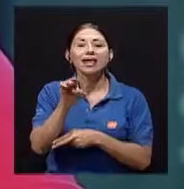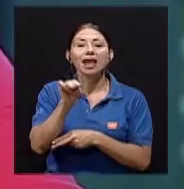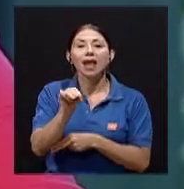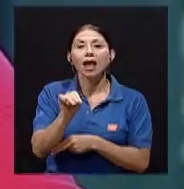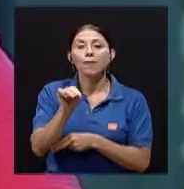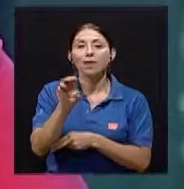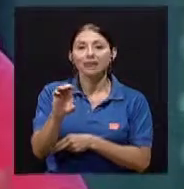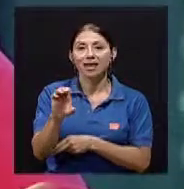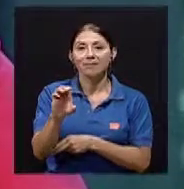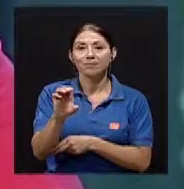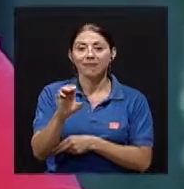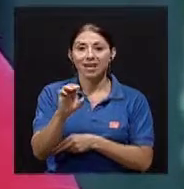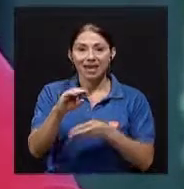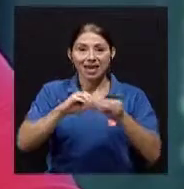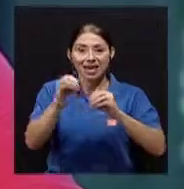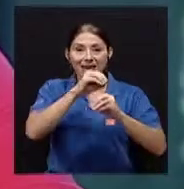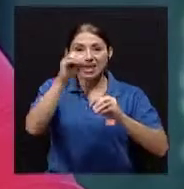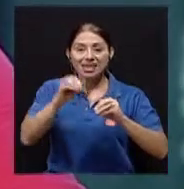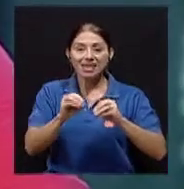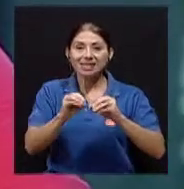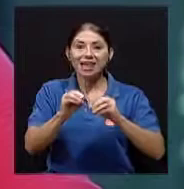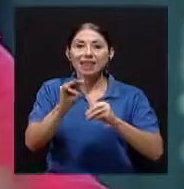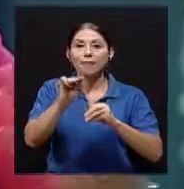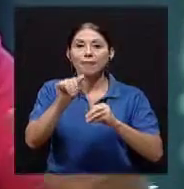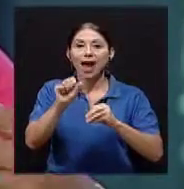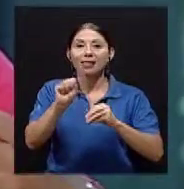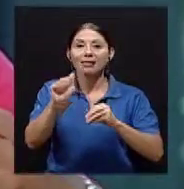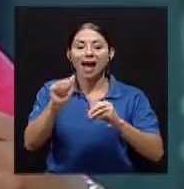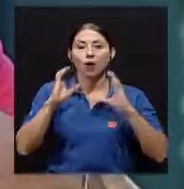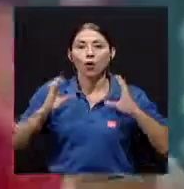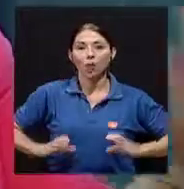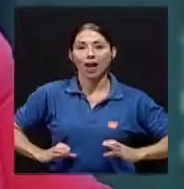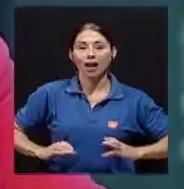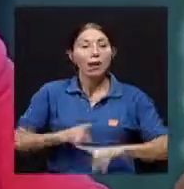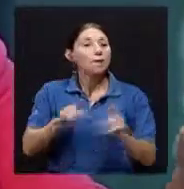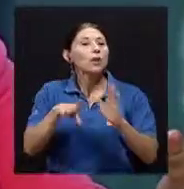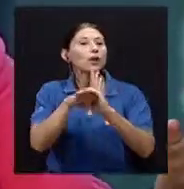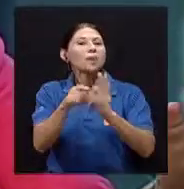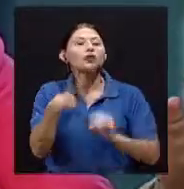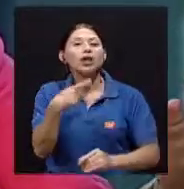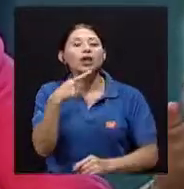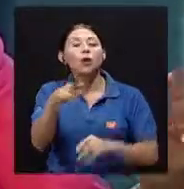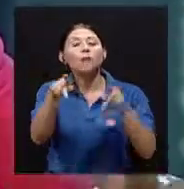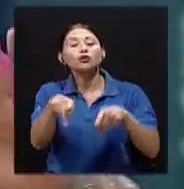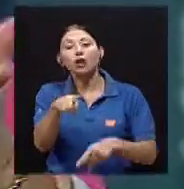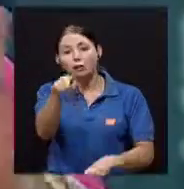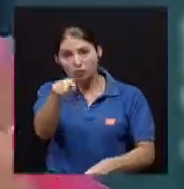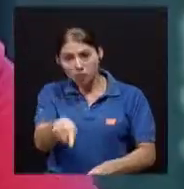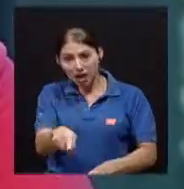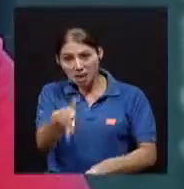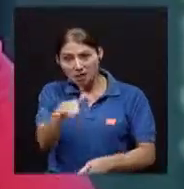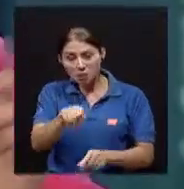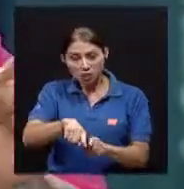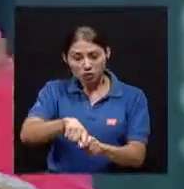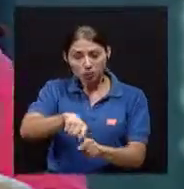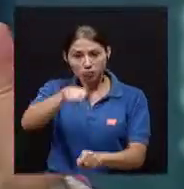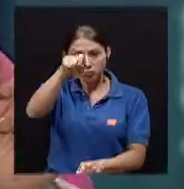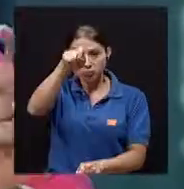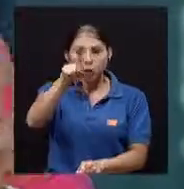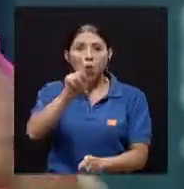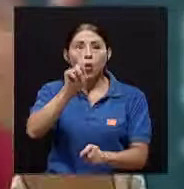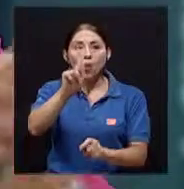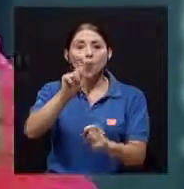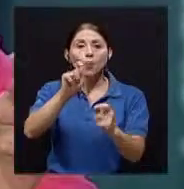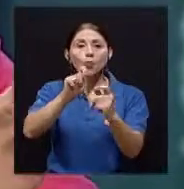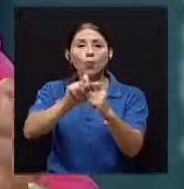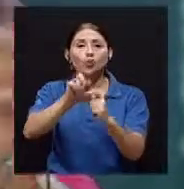usualmente, digamos, para efectos del público general, yo siempre les digo, bueno, más o menos si usted mide 1,60 m, ándese cerca de los 60 kilos, de los dos